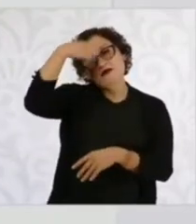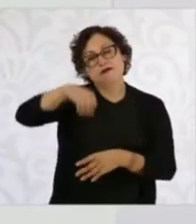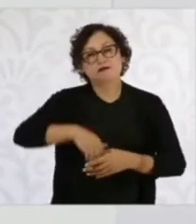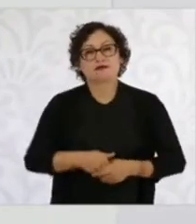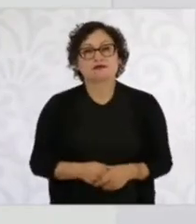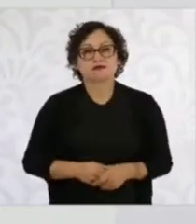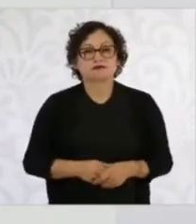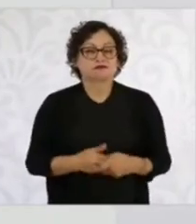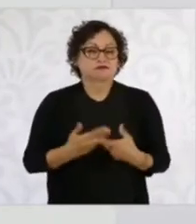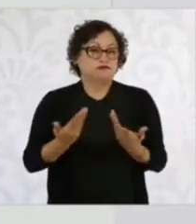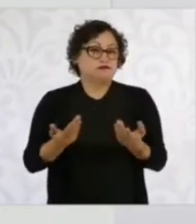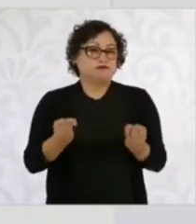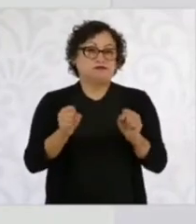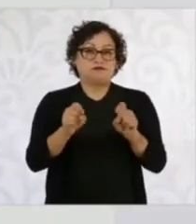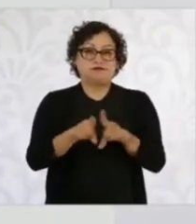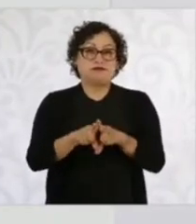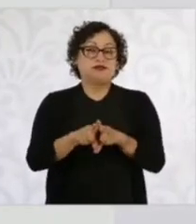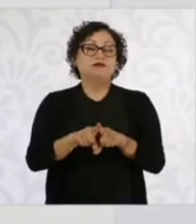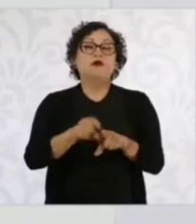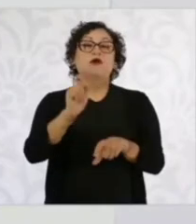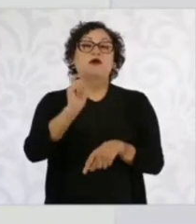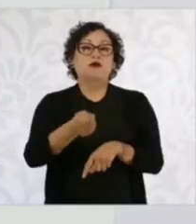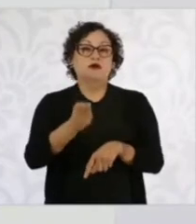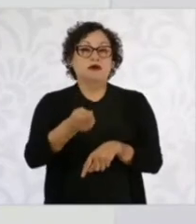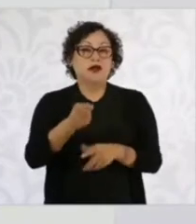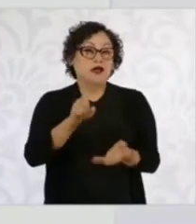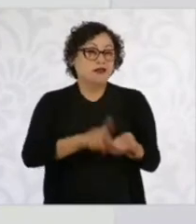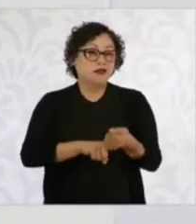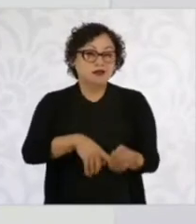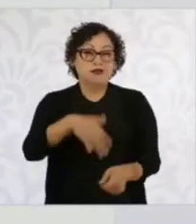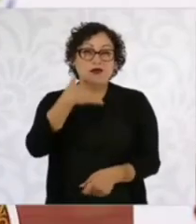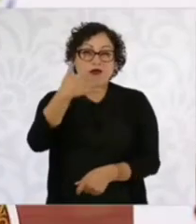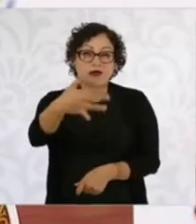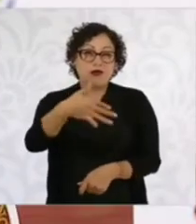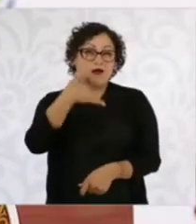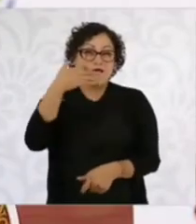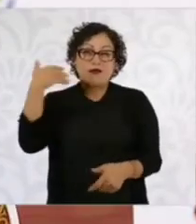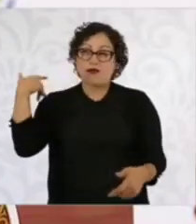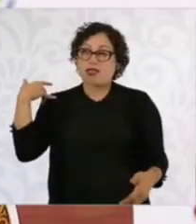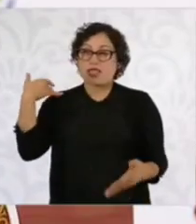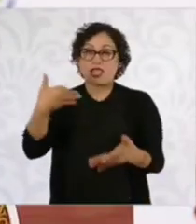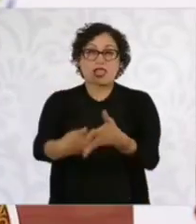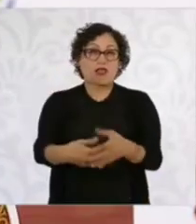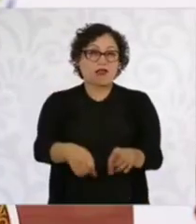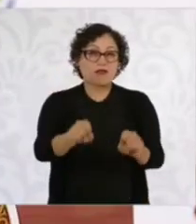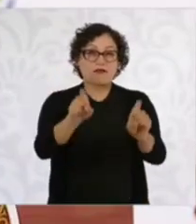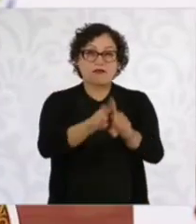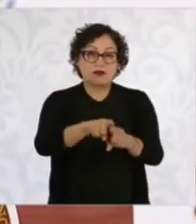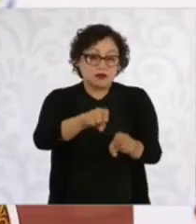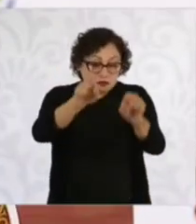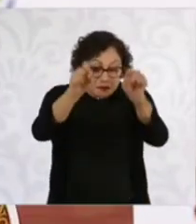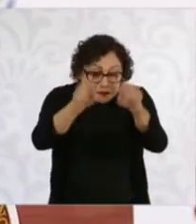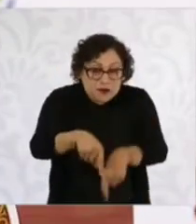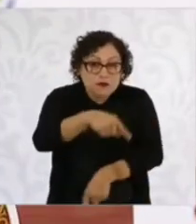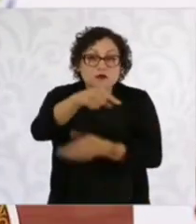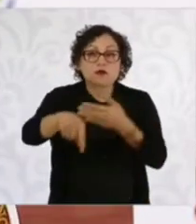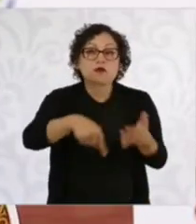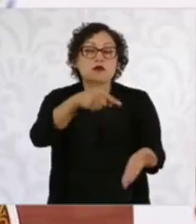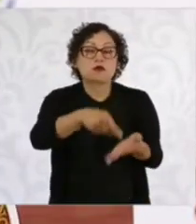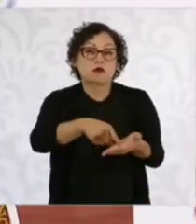pues de estos esquemas de mucha corrupción que nacieron en esta alcaldía.